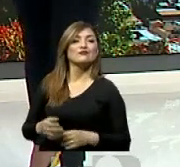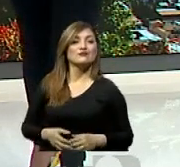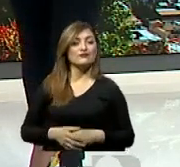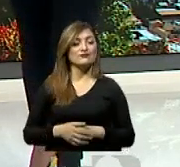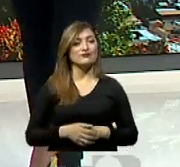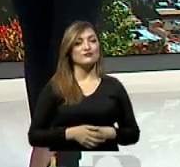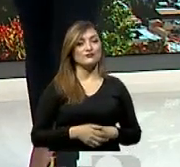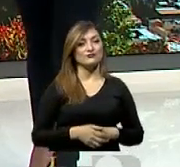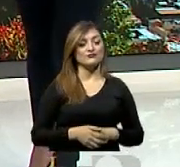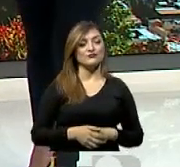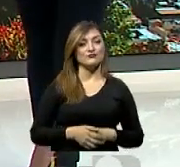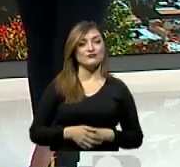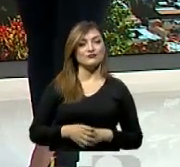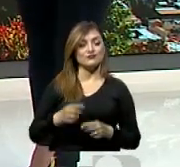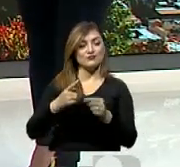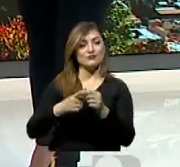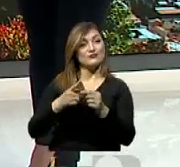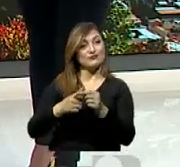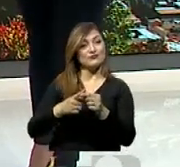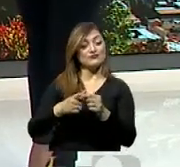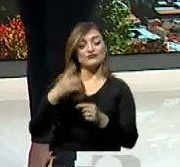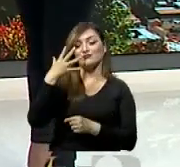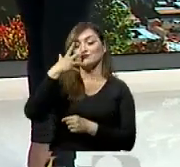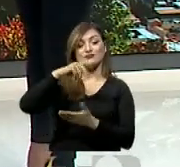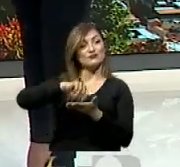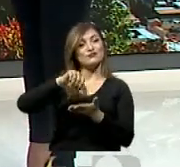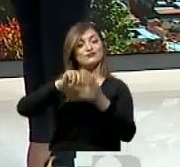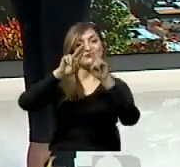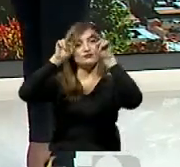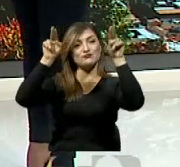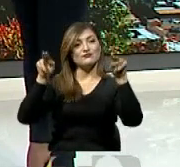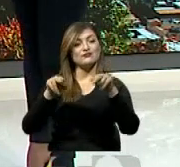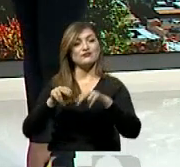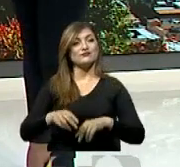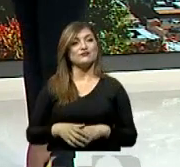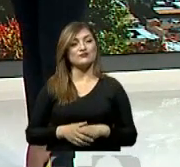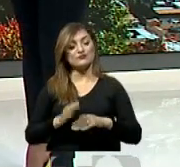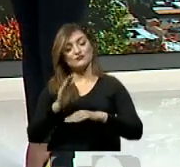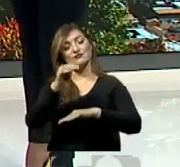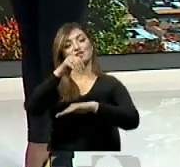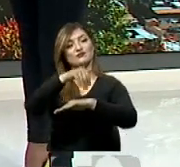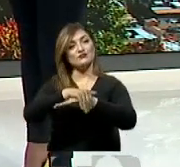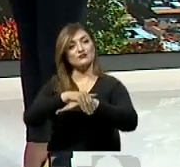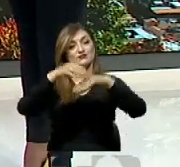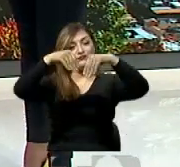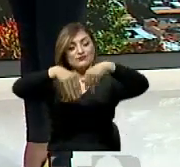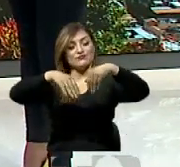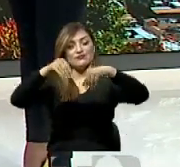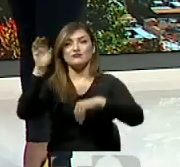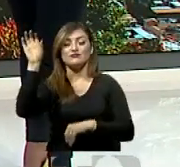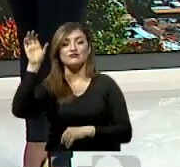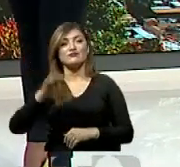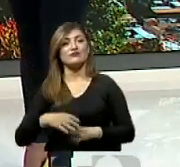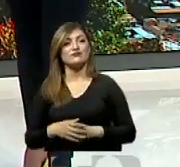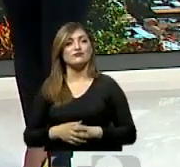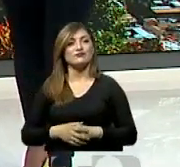Ecuador? Al igual que Quito, esta hermosa ciudad amanece nublada. En horas de la tarde también va a llover según el pronóstico, así